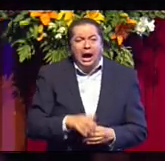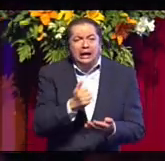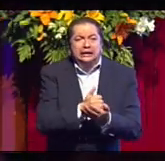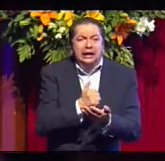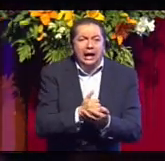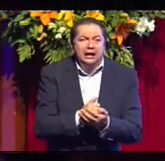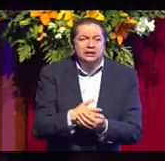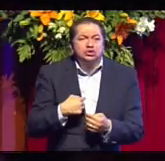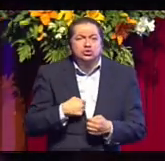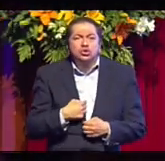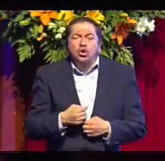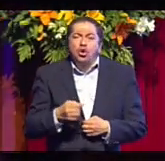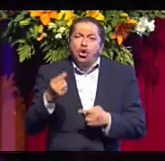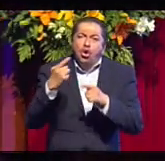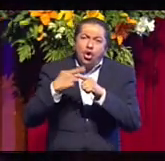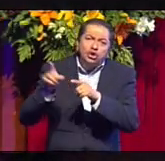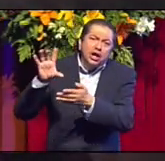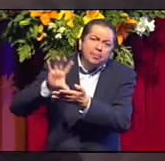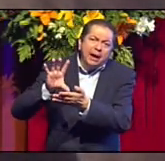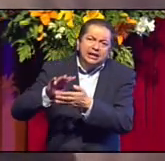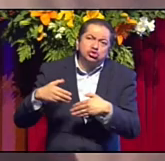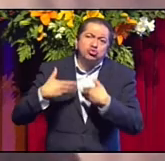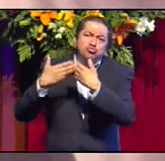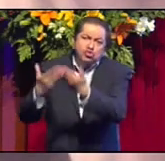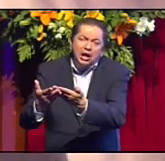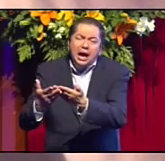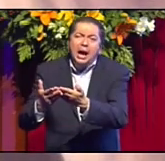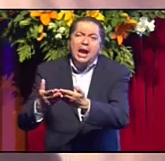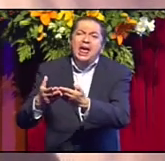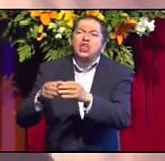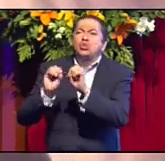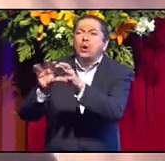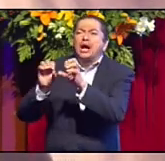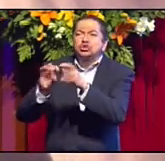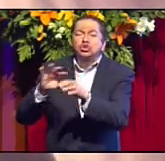Alcalde, yo he sabido que en otros países le entregan educación a adultos mayores,